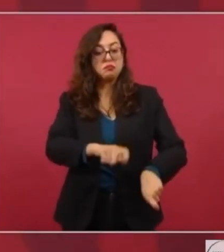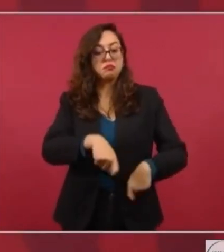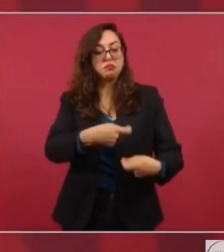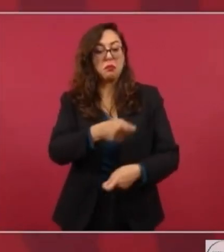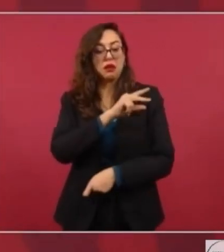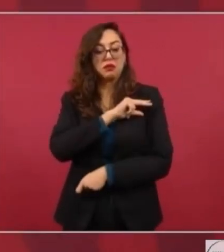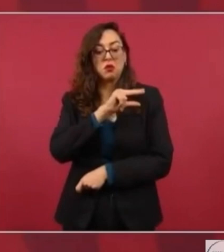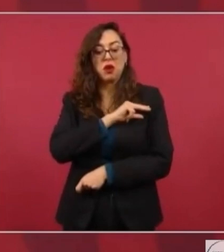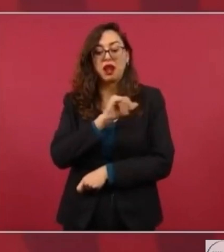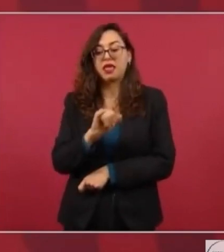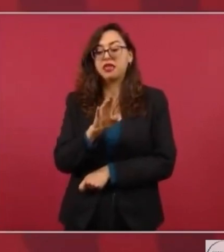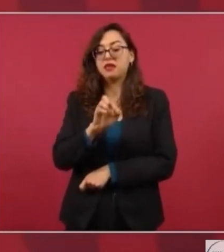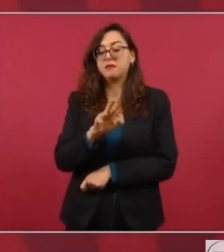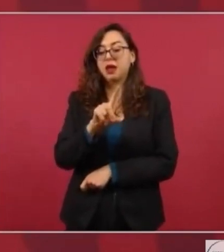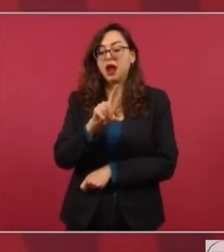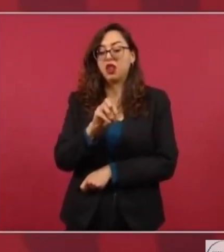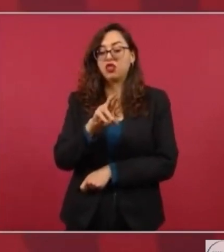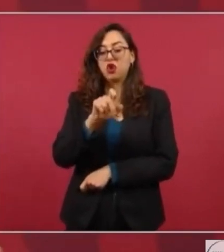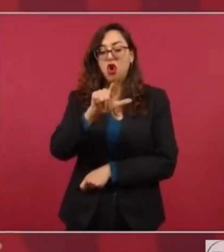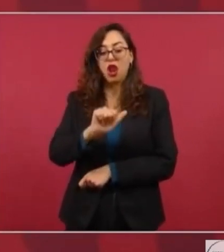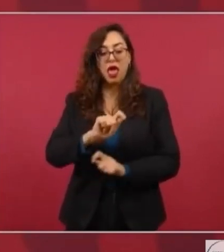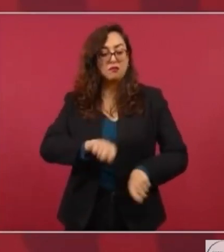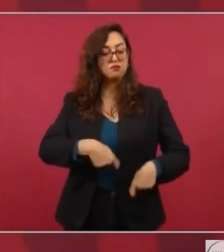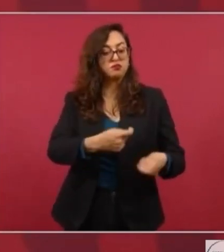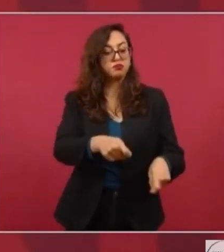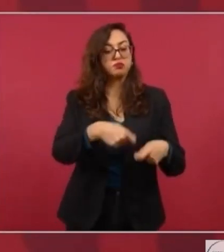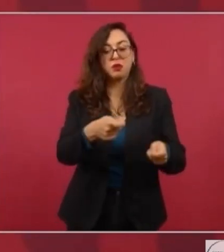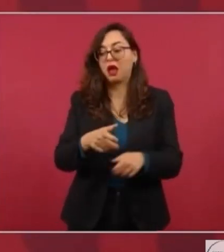eso ya se había aprobado